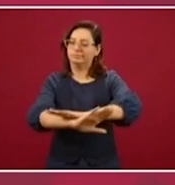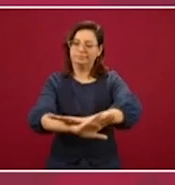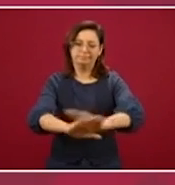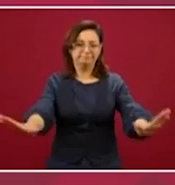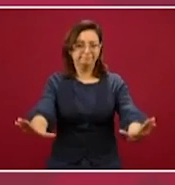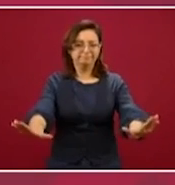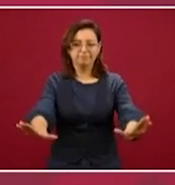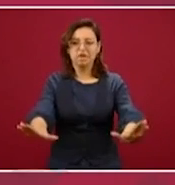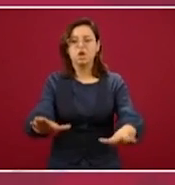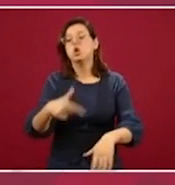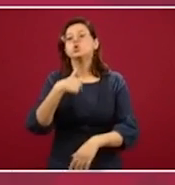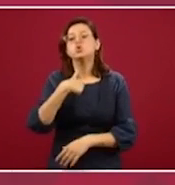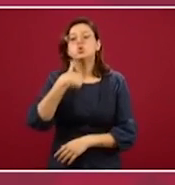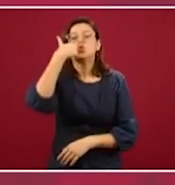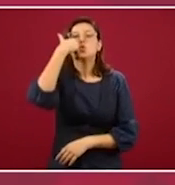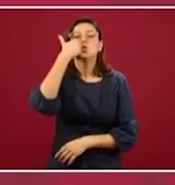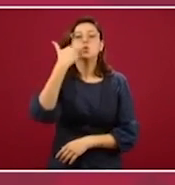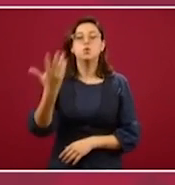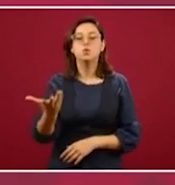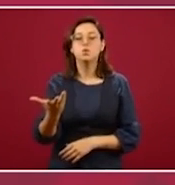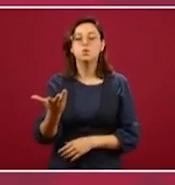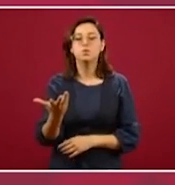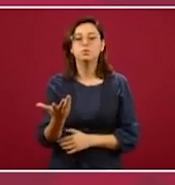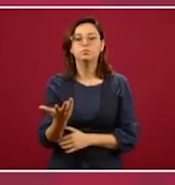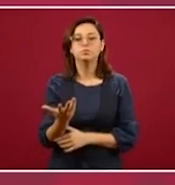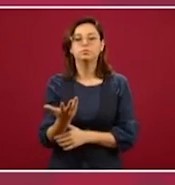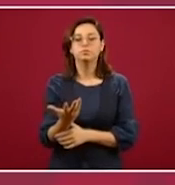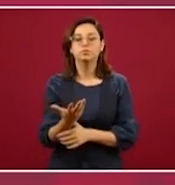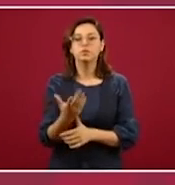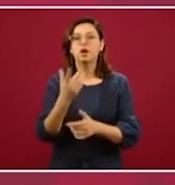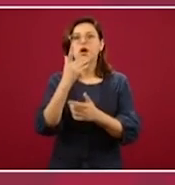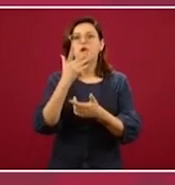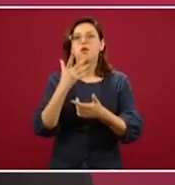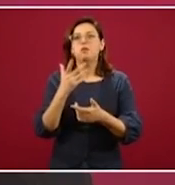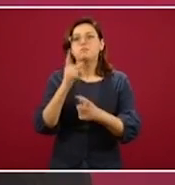Lo que yo quiero es que se busque